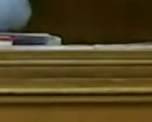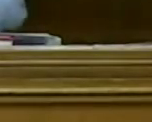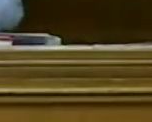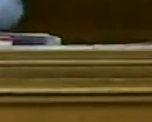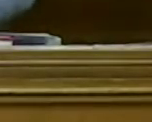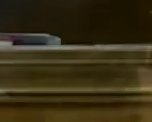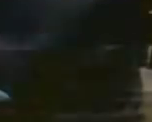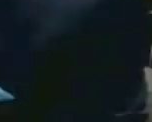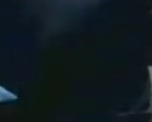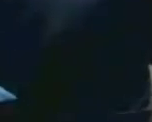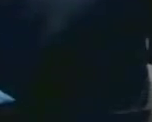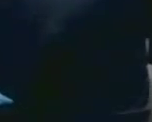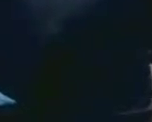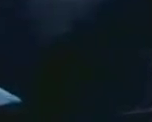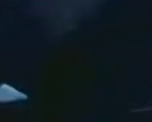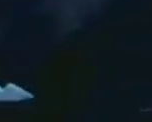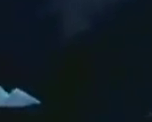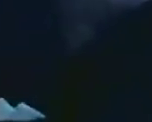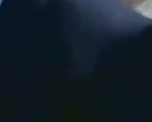Tiburonero.